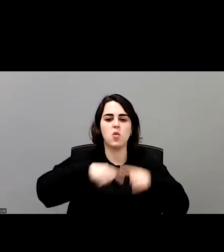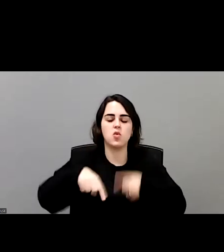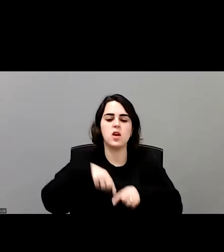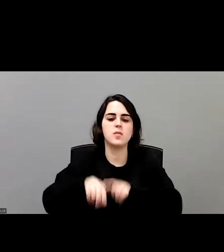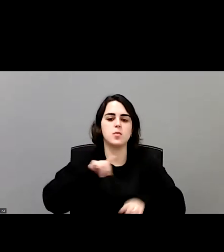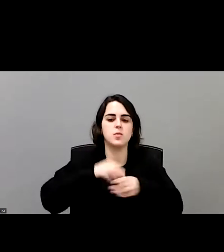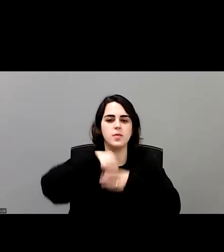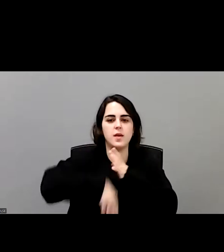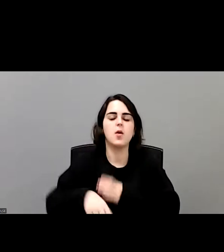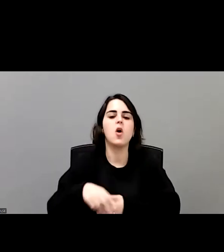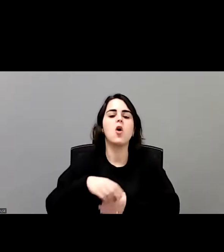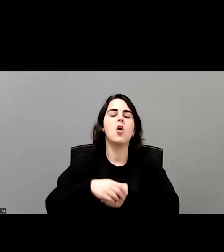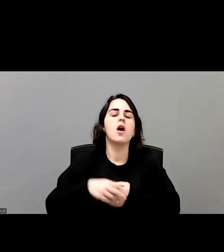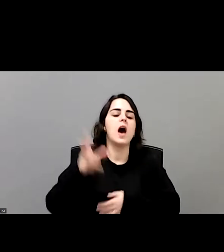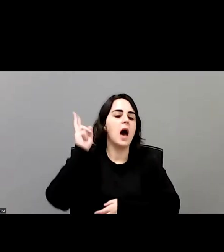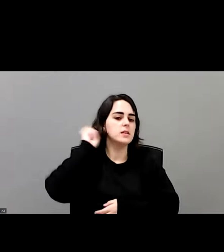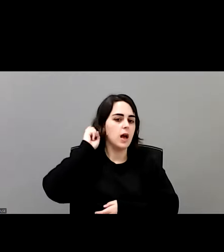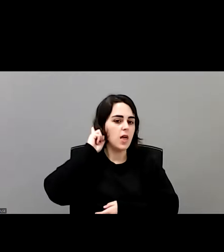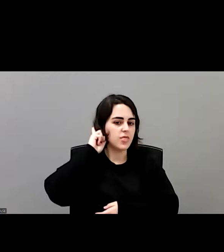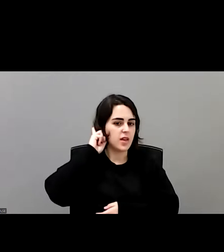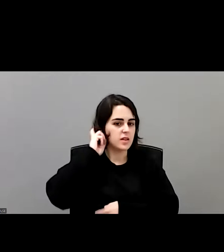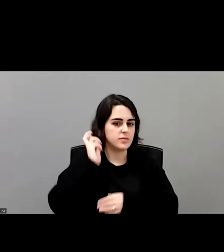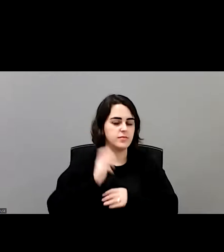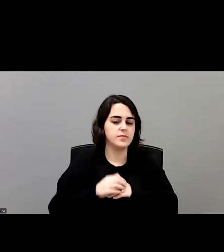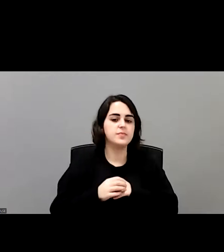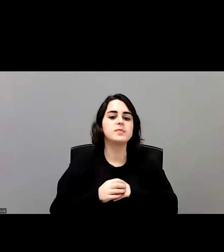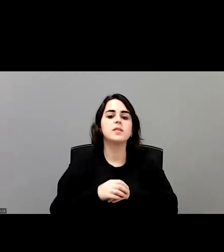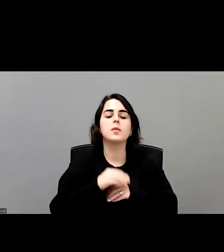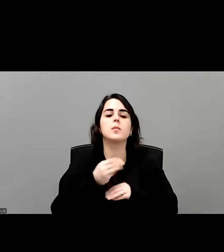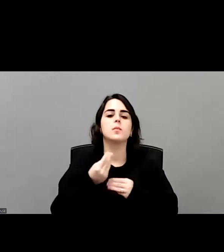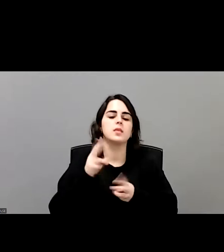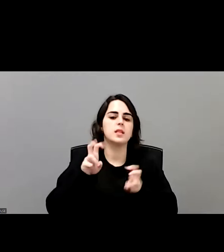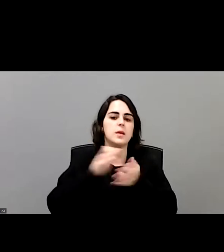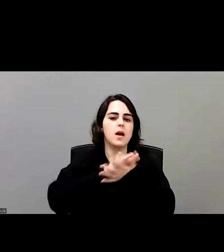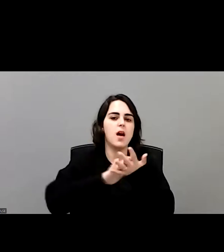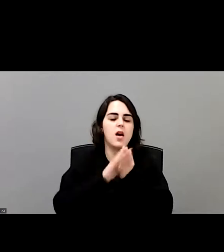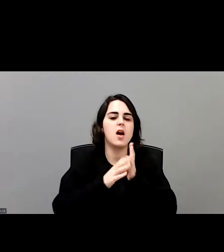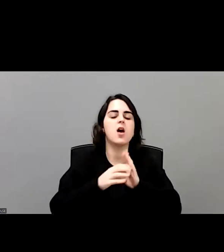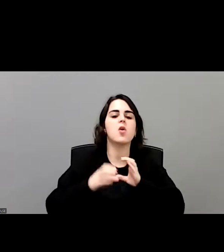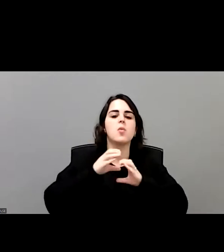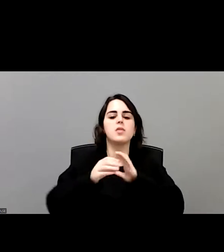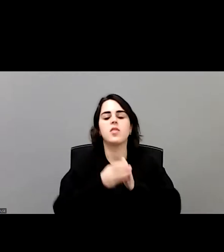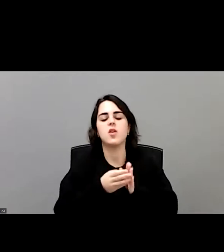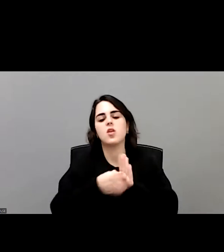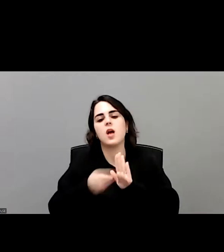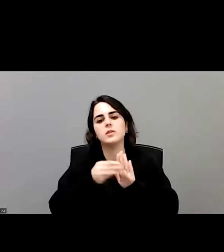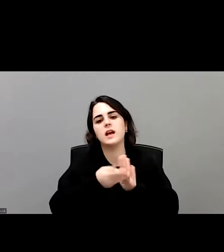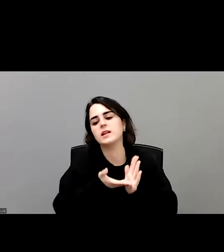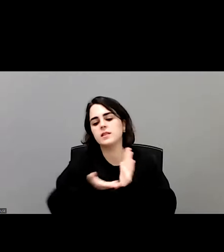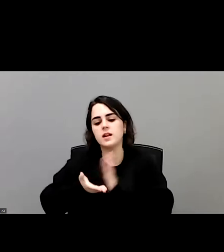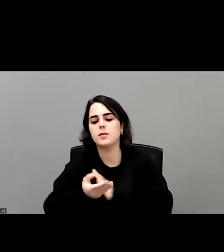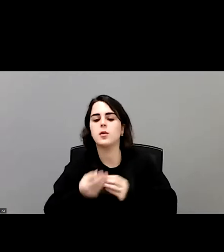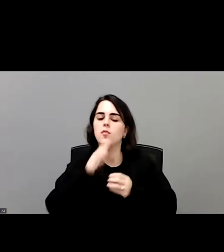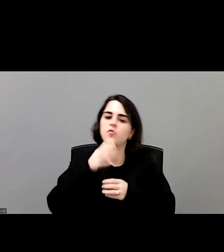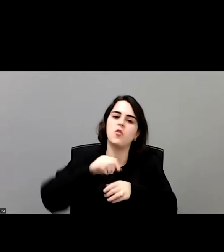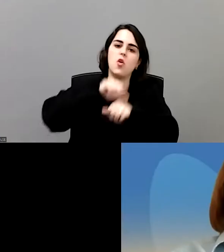Confederación Aspace. Ella nos va a hablar de la comunicación aumentativa y alternativa como vehículo de inclusión